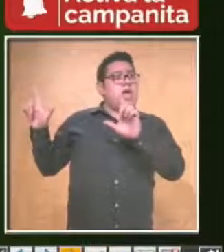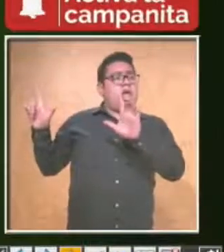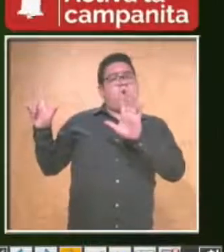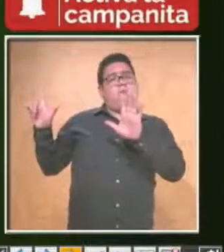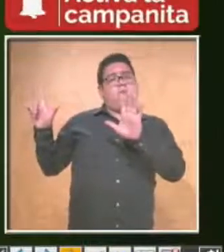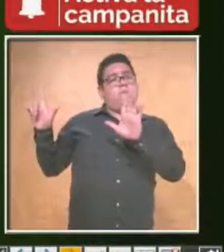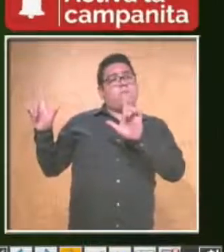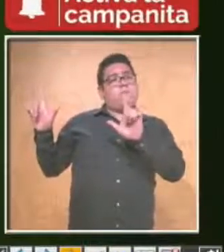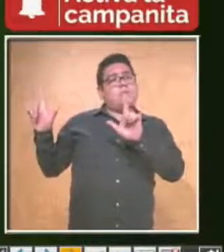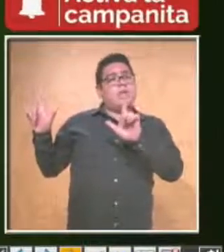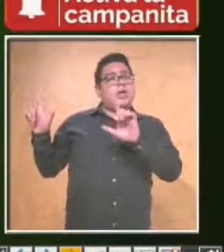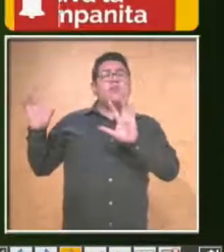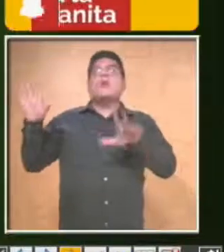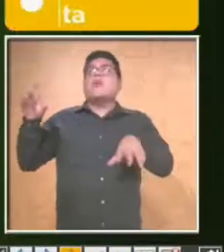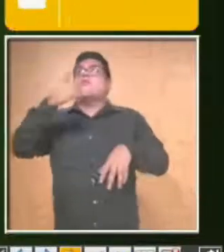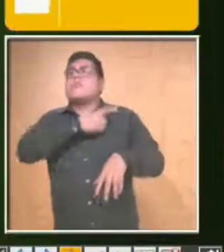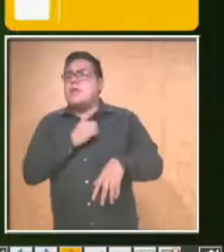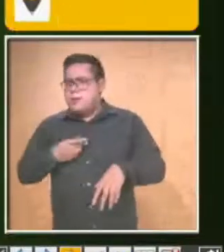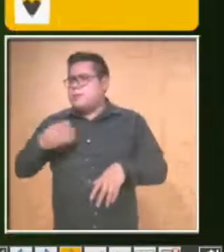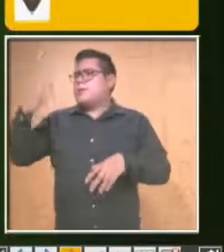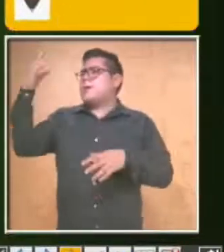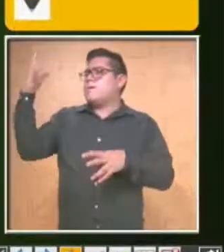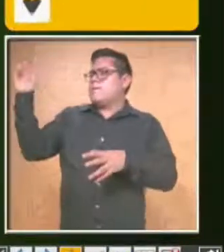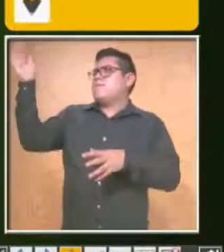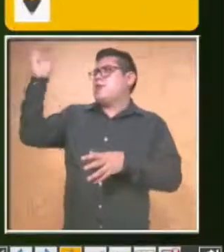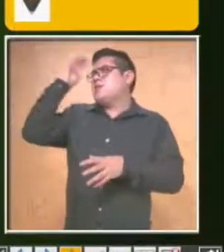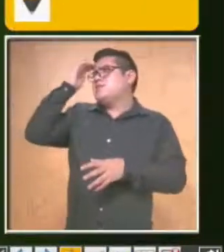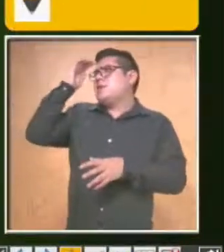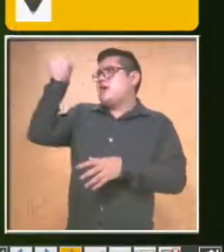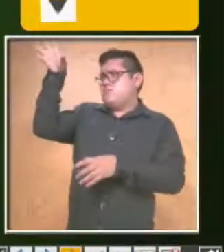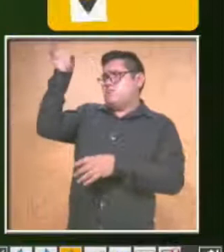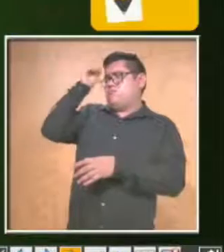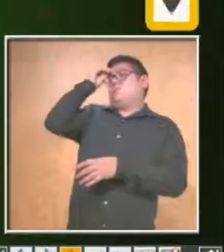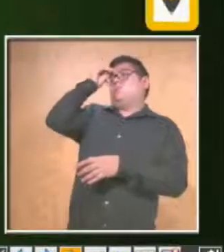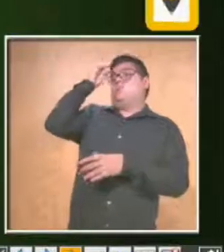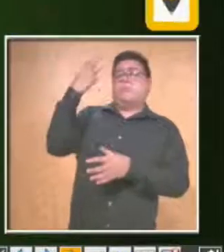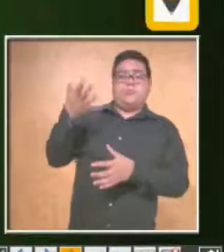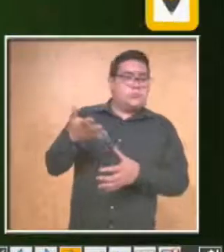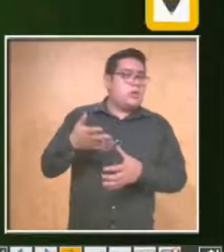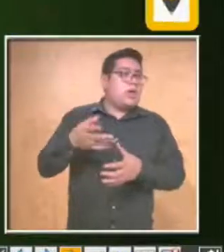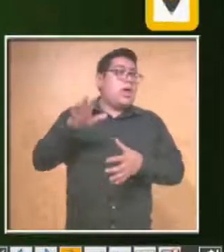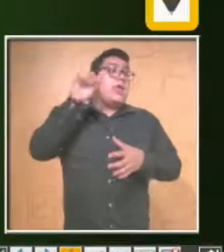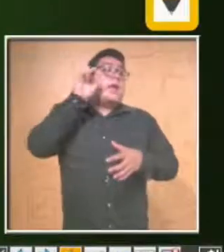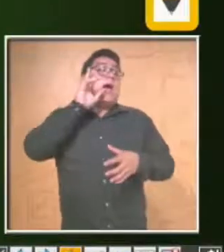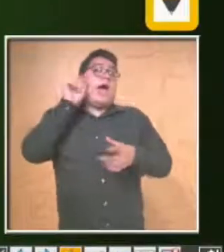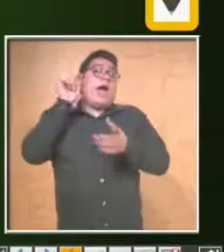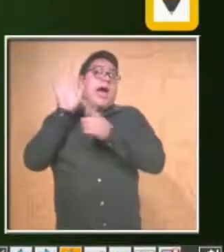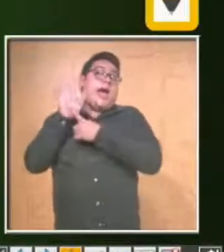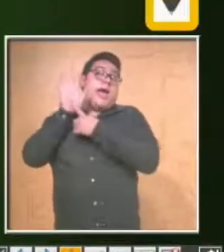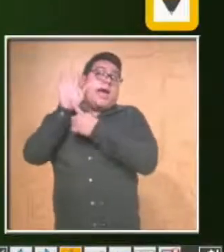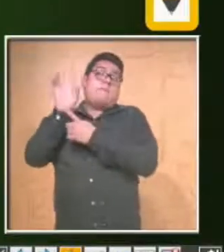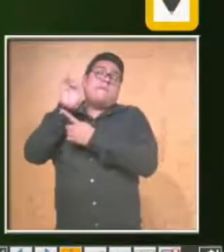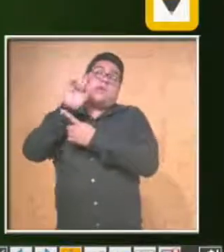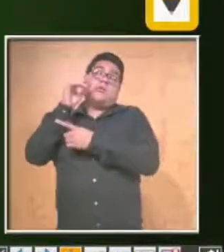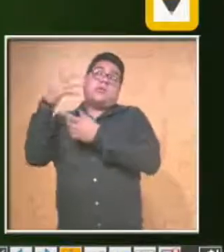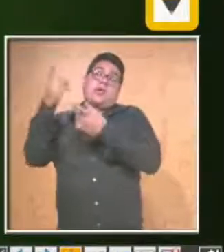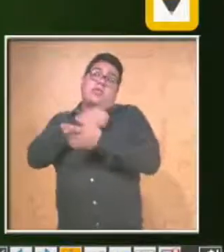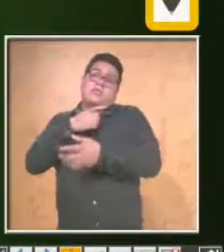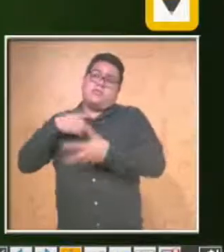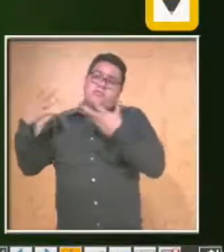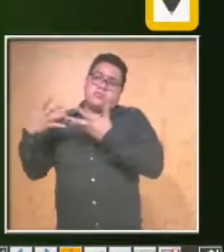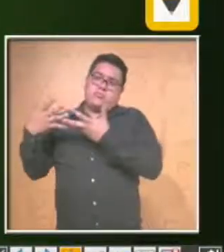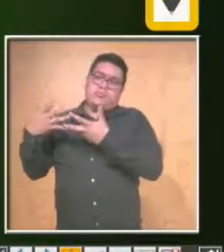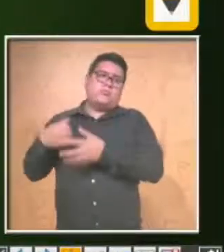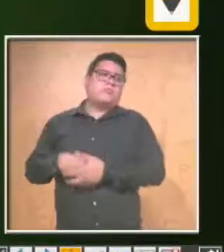aunque te obligan a recuperar conocimiento, ahí está el contenido que tienes que revisar. No está oculto